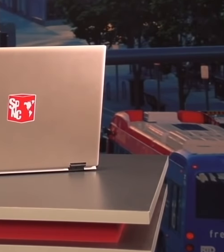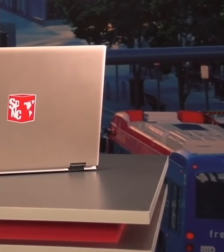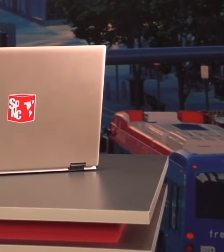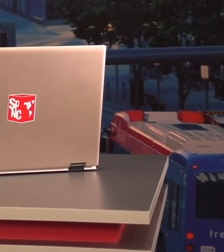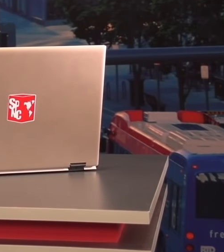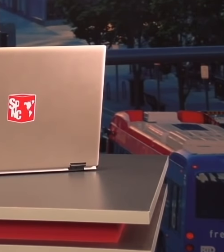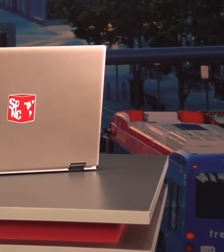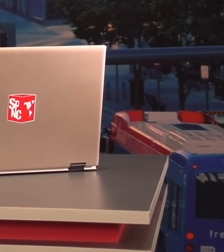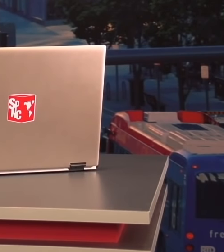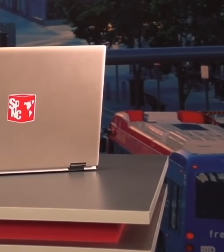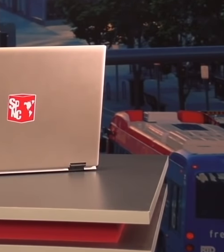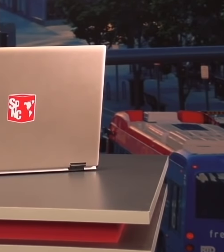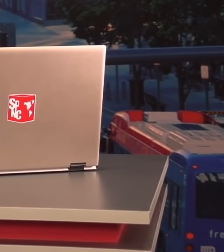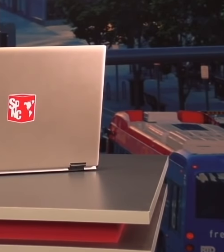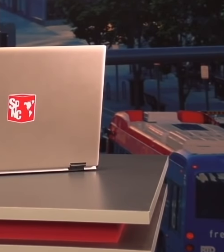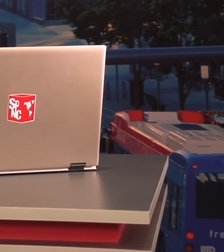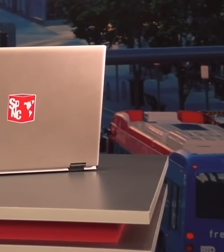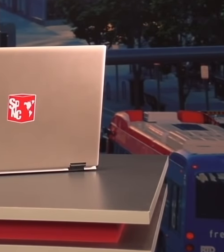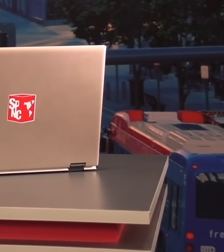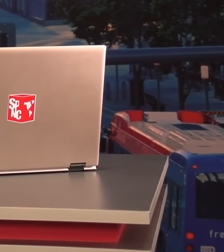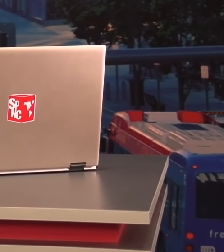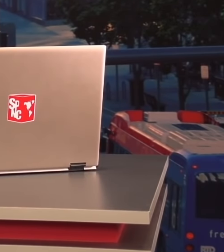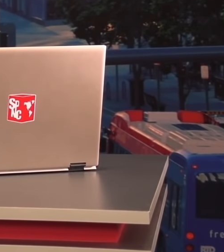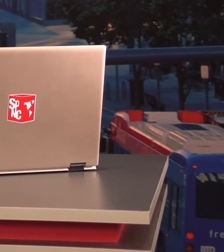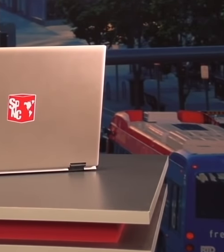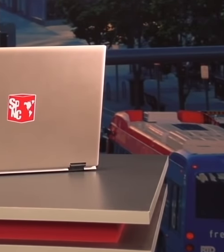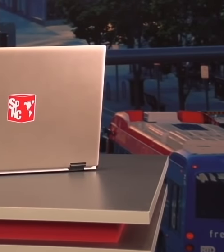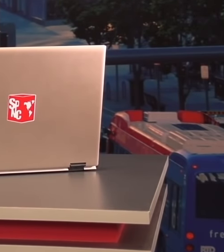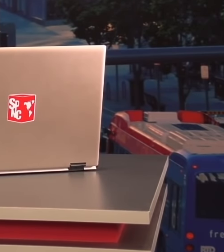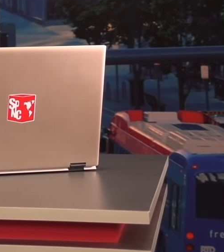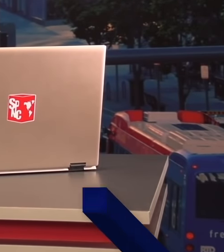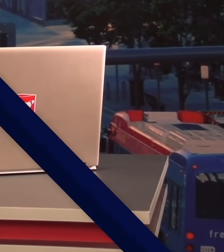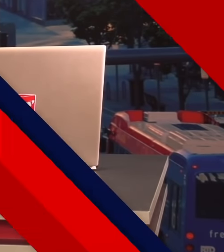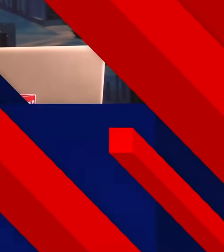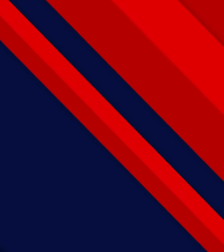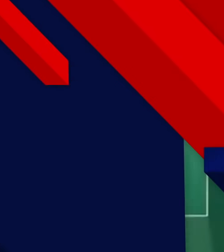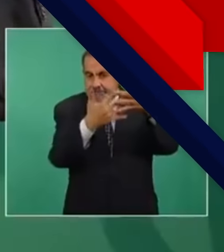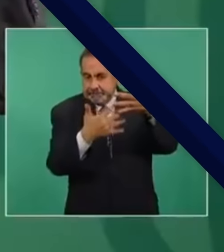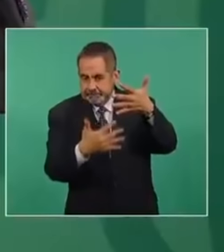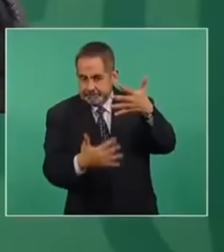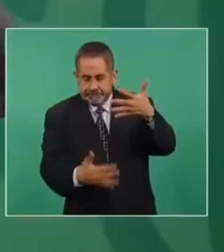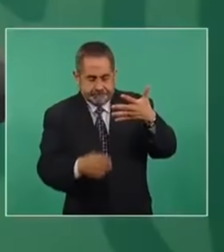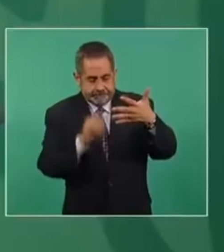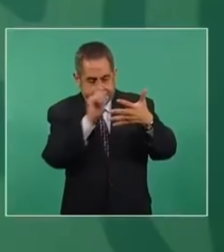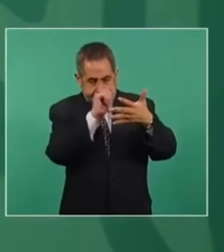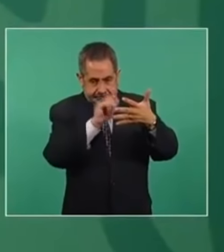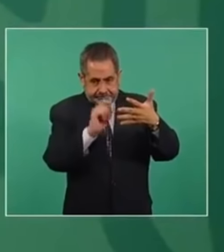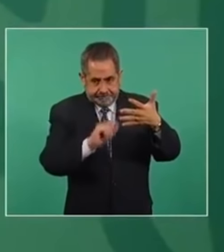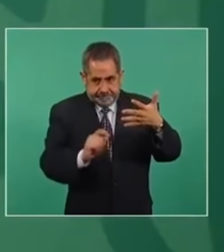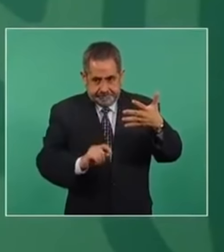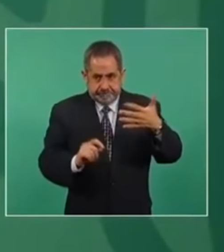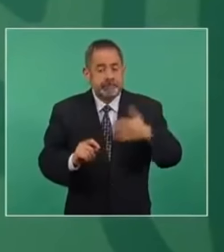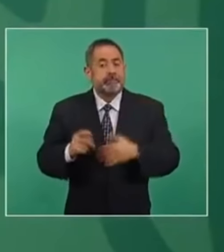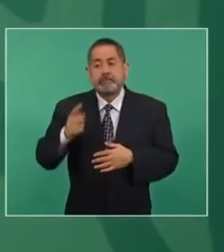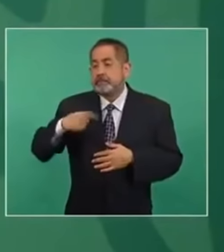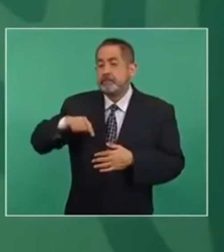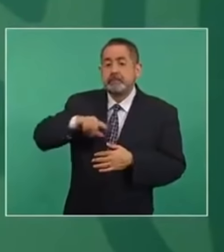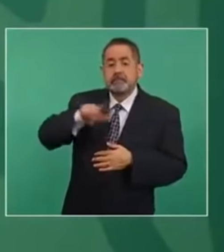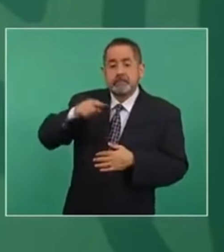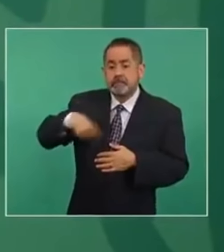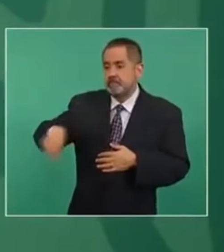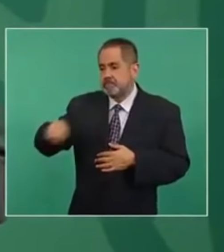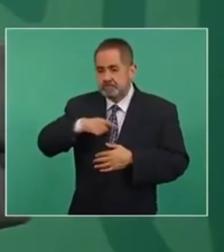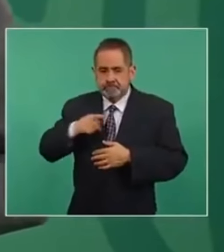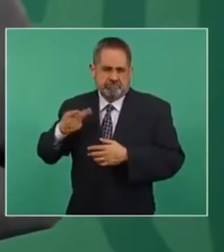solo para Morena, sino para todos los partidos. Ya los especialistas en